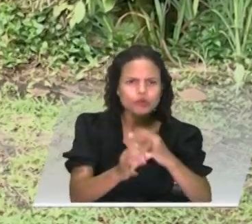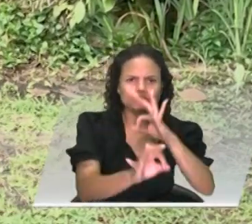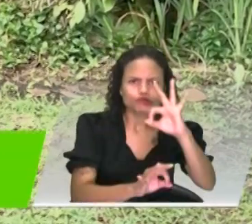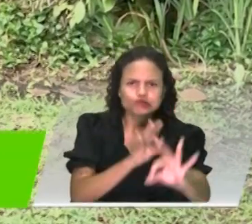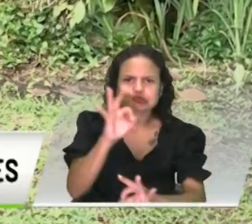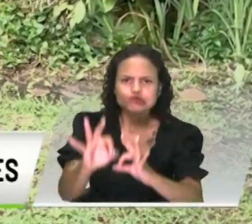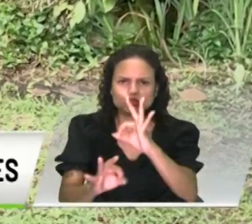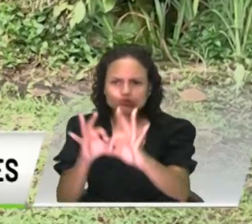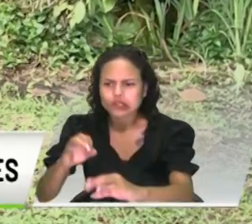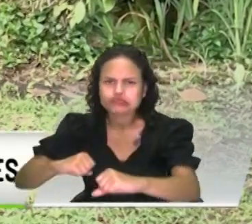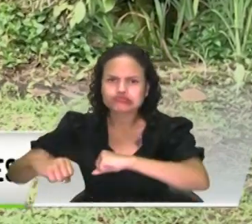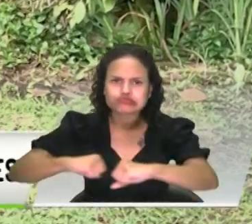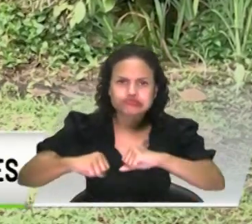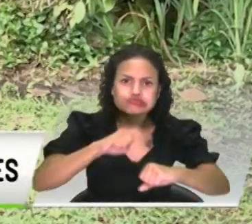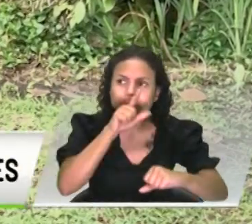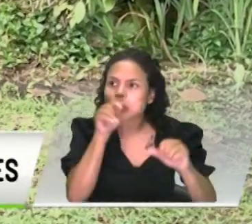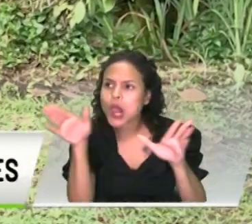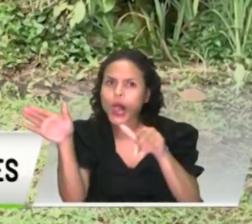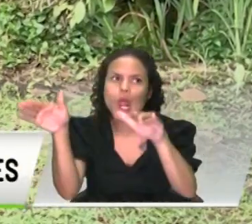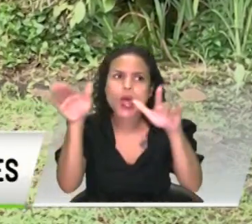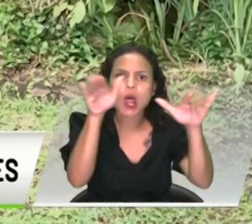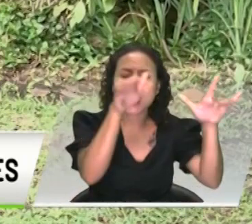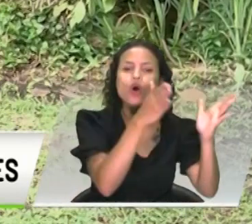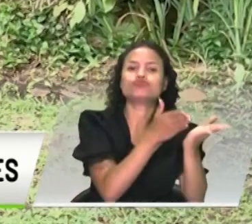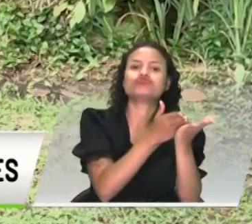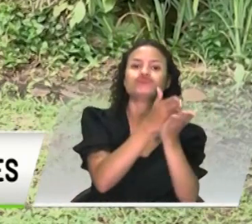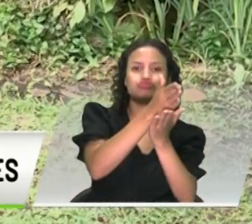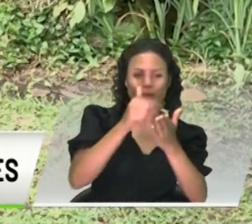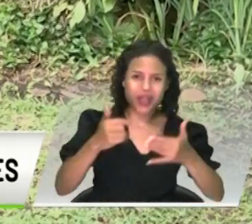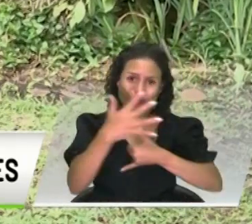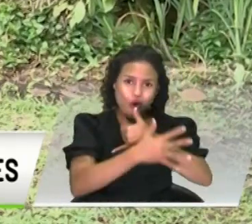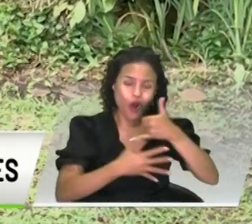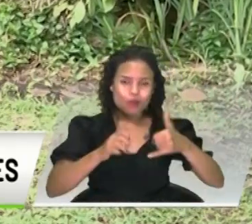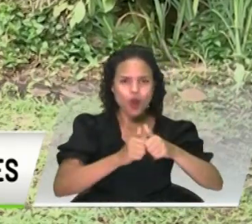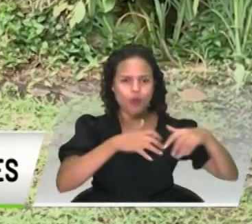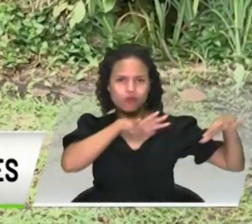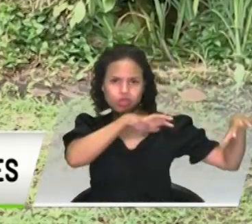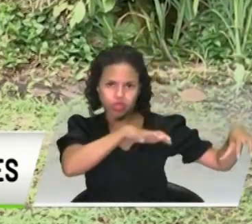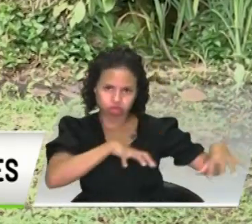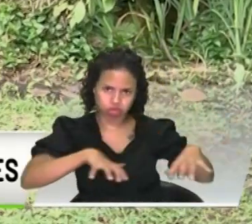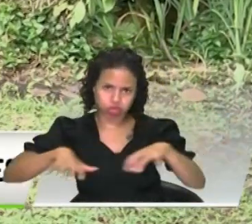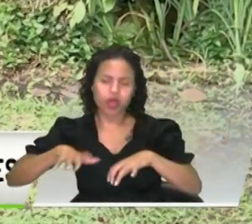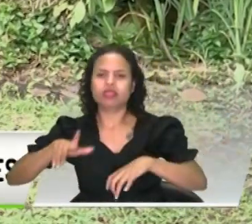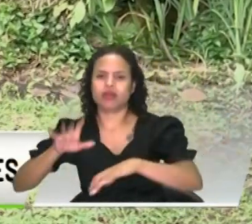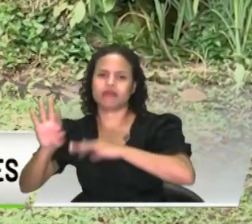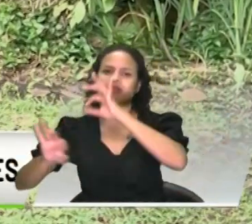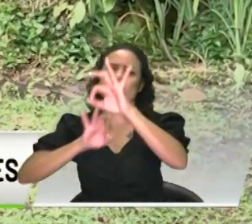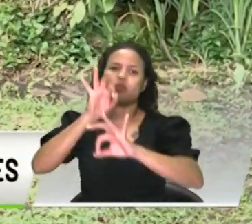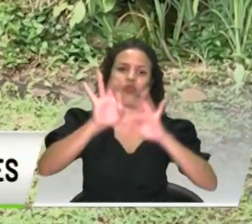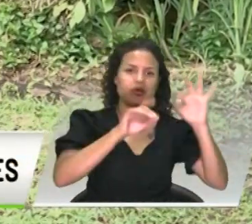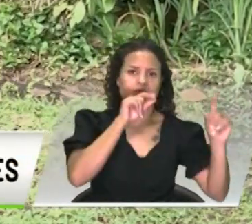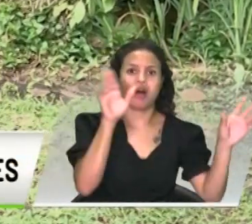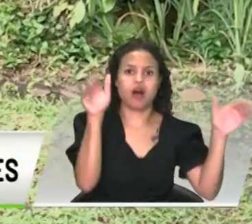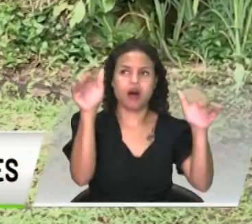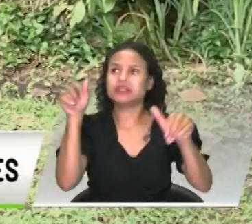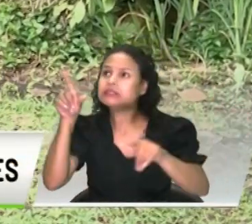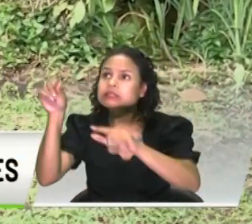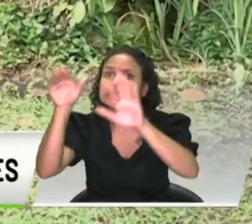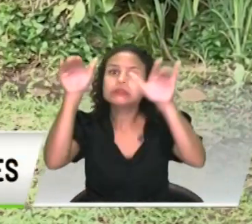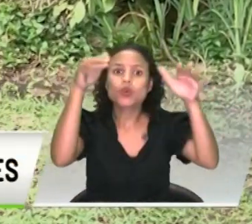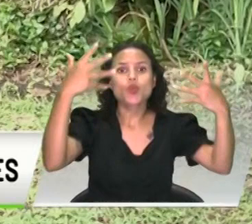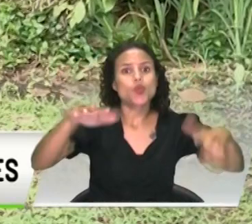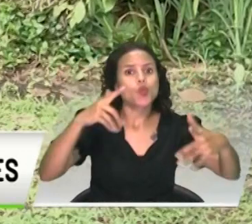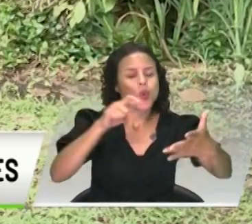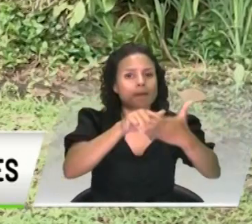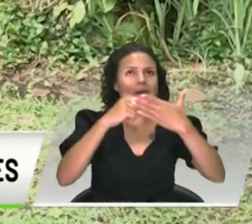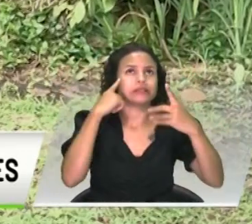gestión sostenible de las aves en la manera como Colombia se desarrolla. Las aves son un enorme potencial de la biodiversidad